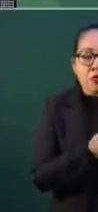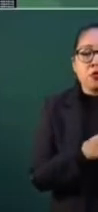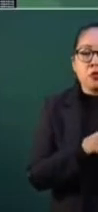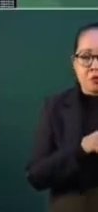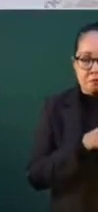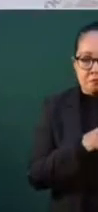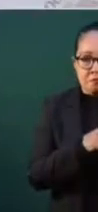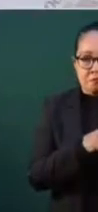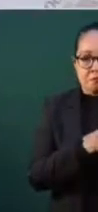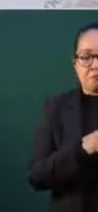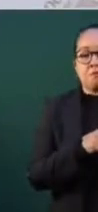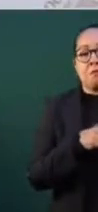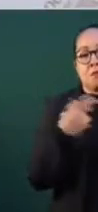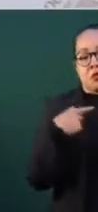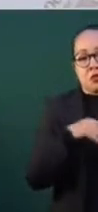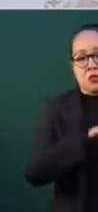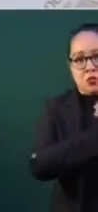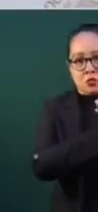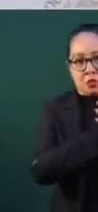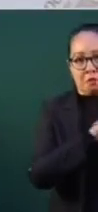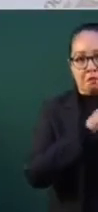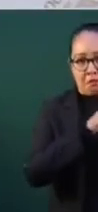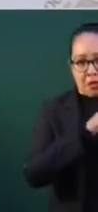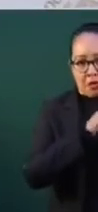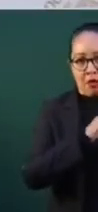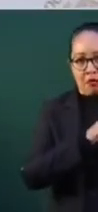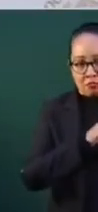migrantes que nos mandan